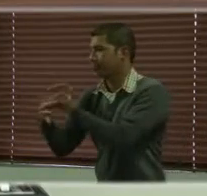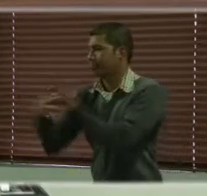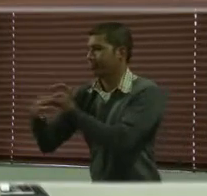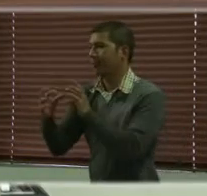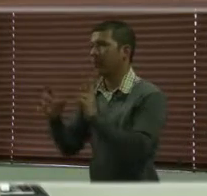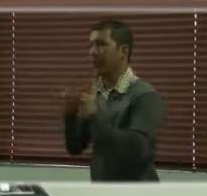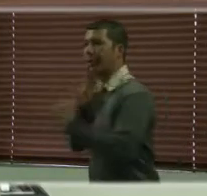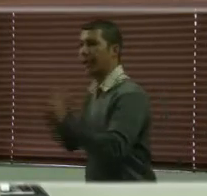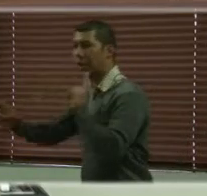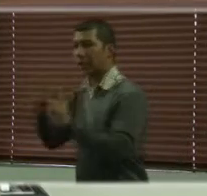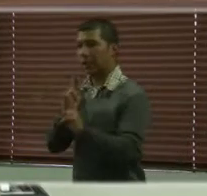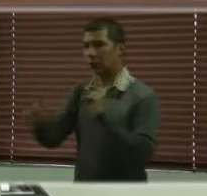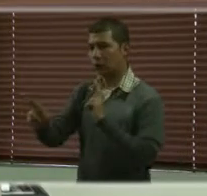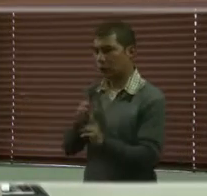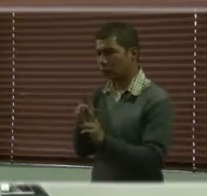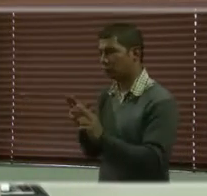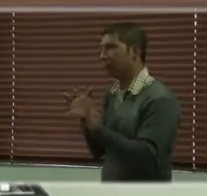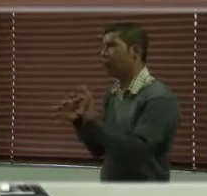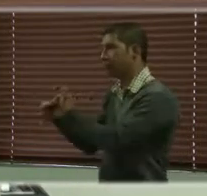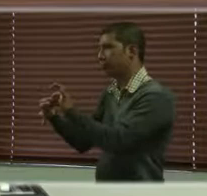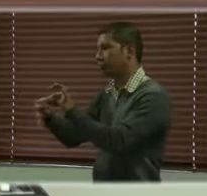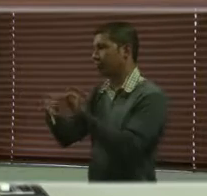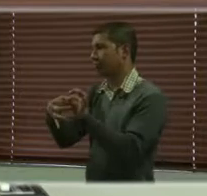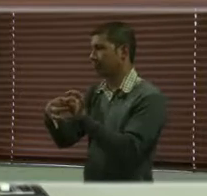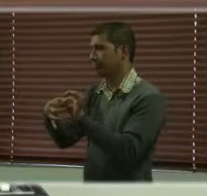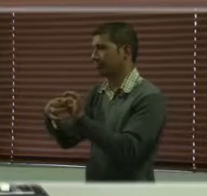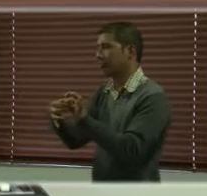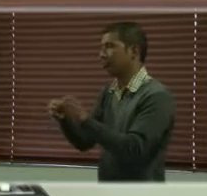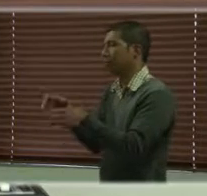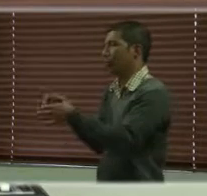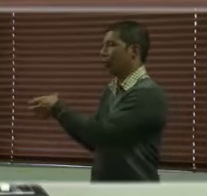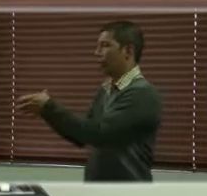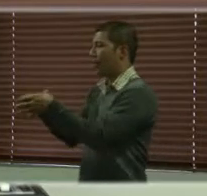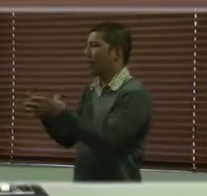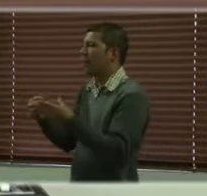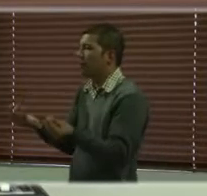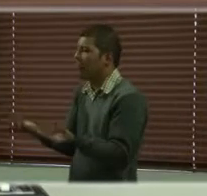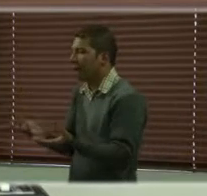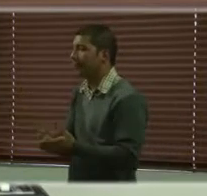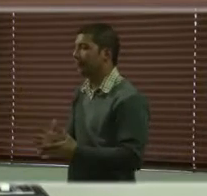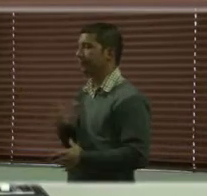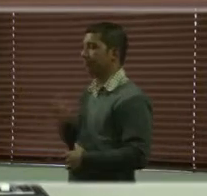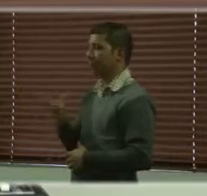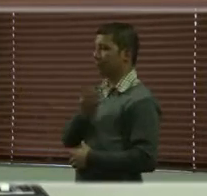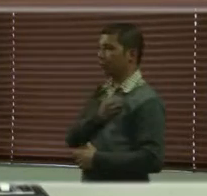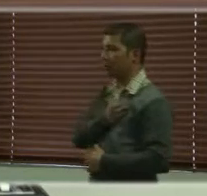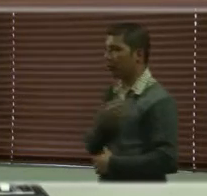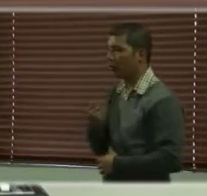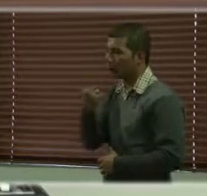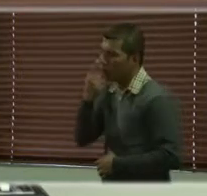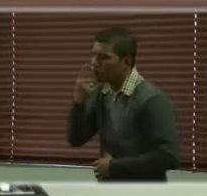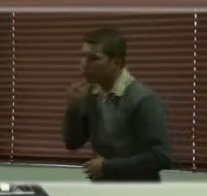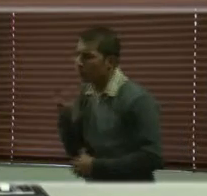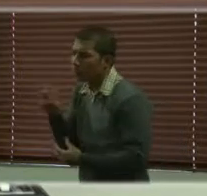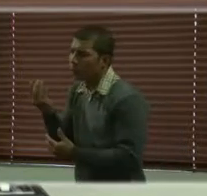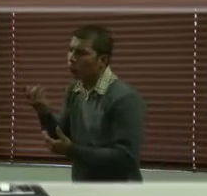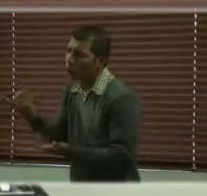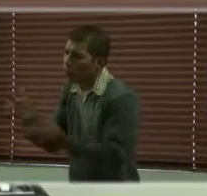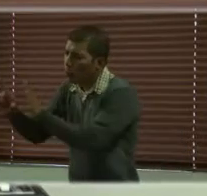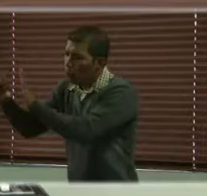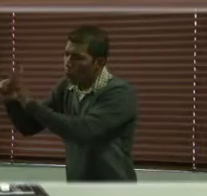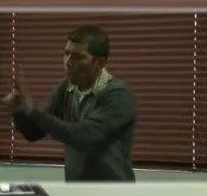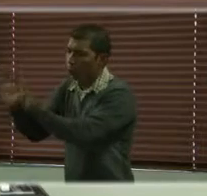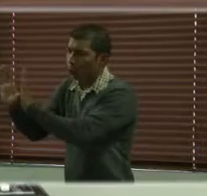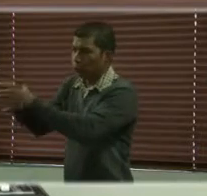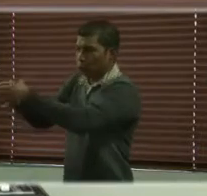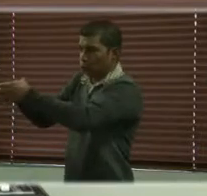y comités para poder ir revisando también la jurisprudencia y la legislación